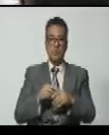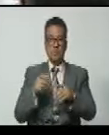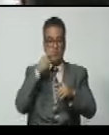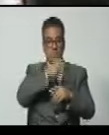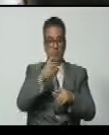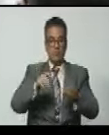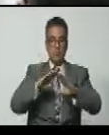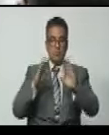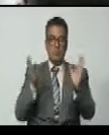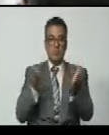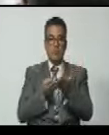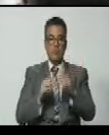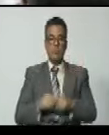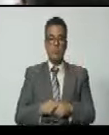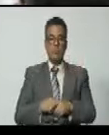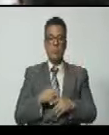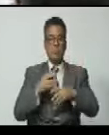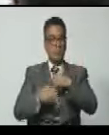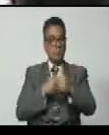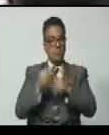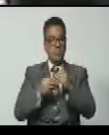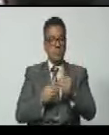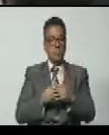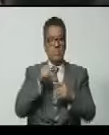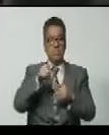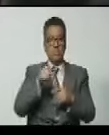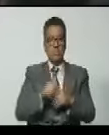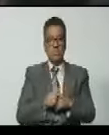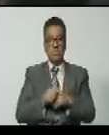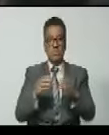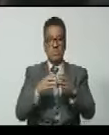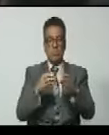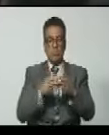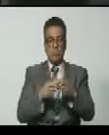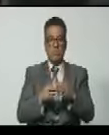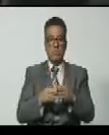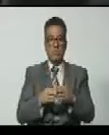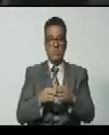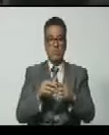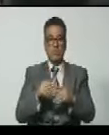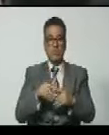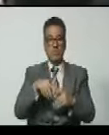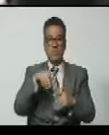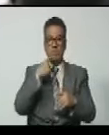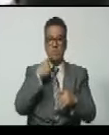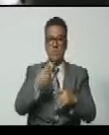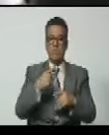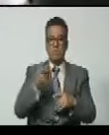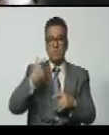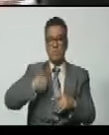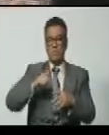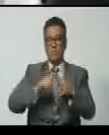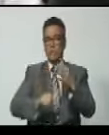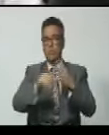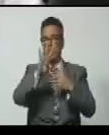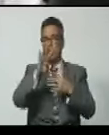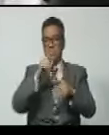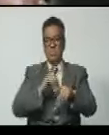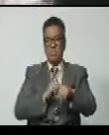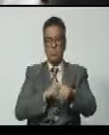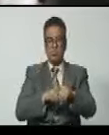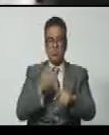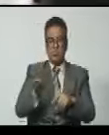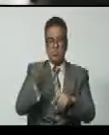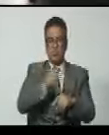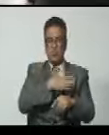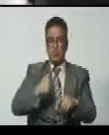población mundial. En el marco de lo que este organismo estratégicamente señala, tenemos cuatro aspectos fundamentales que